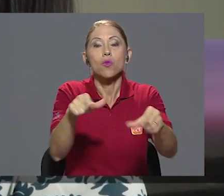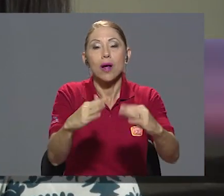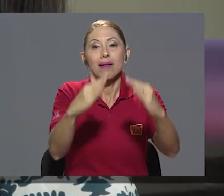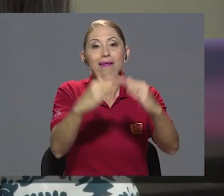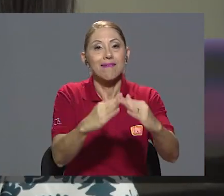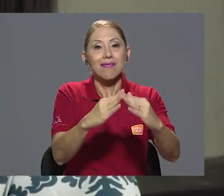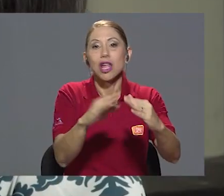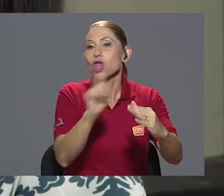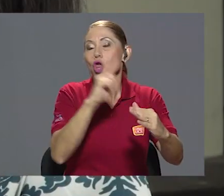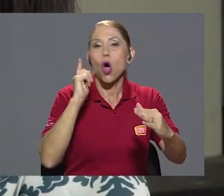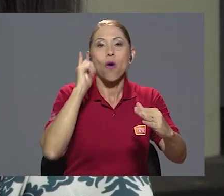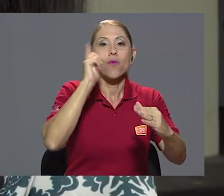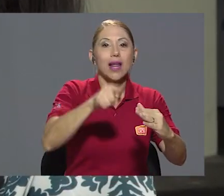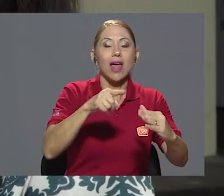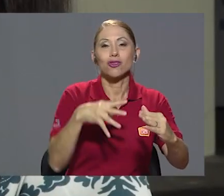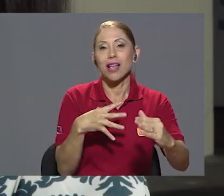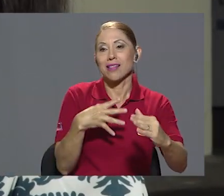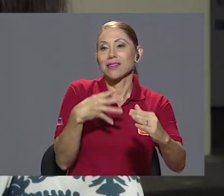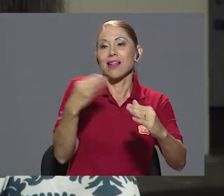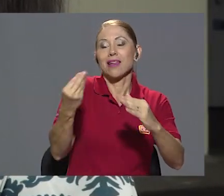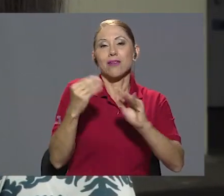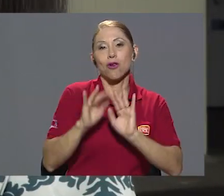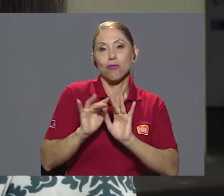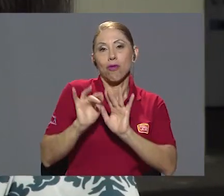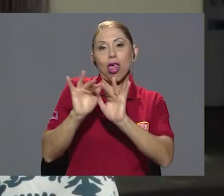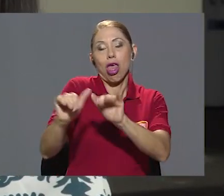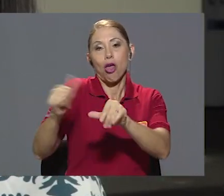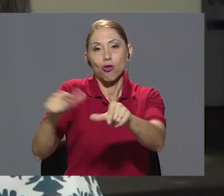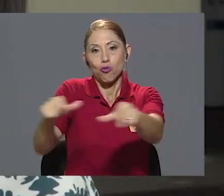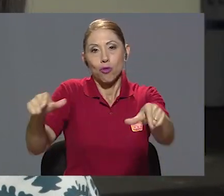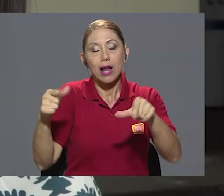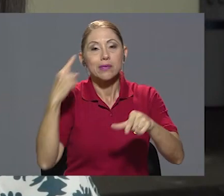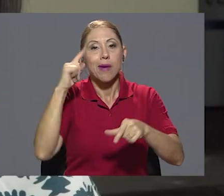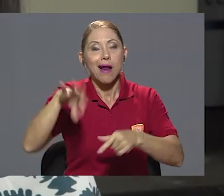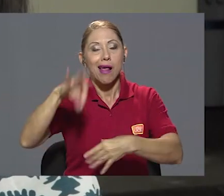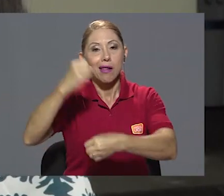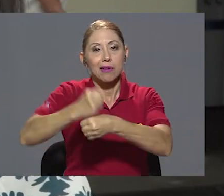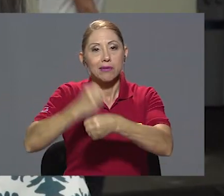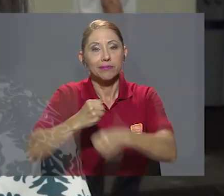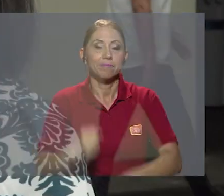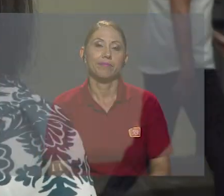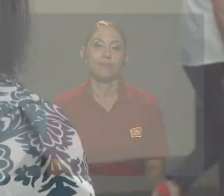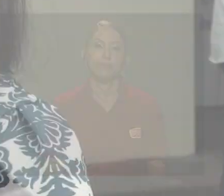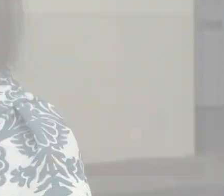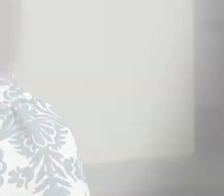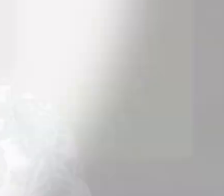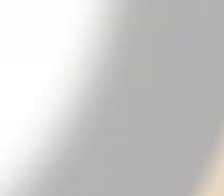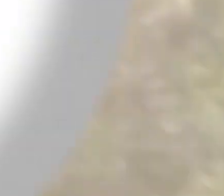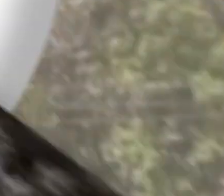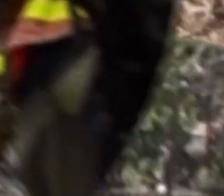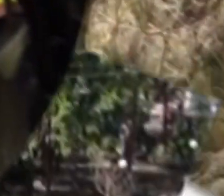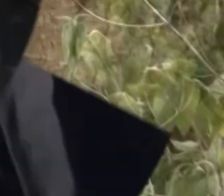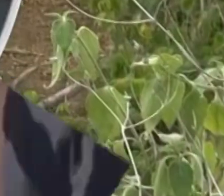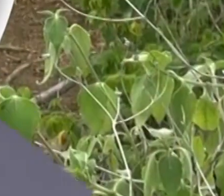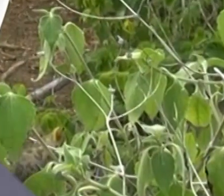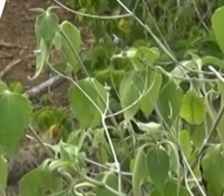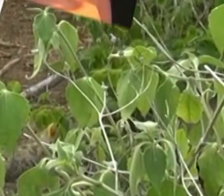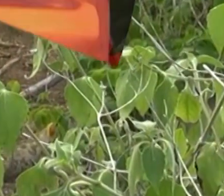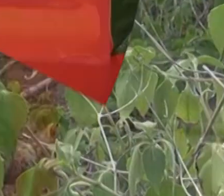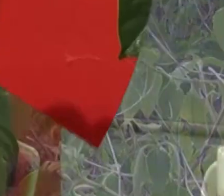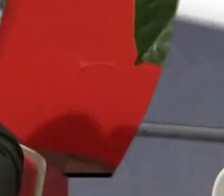verse obligados a migrar a otras zonas en busca de opciones laborales.